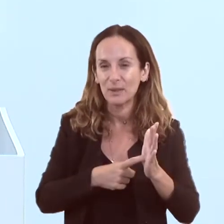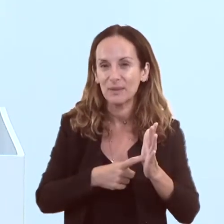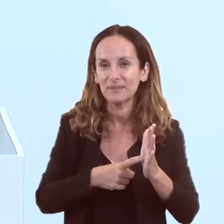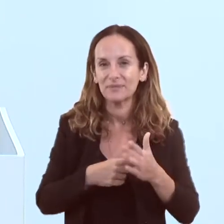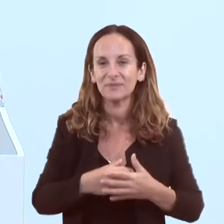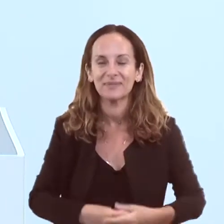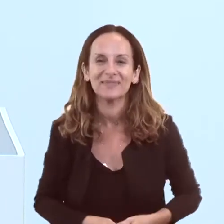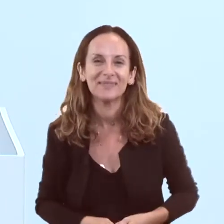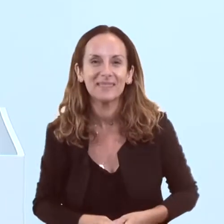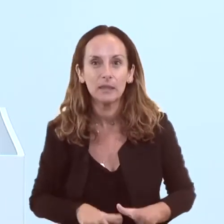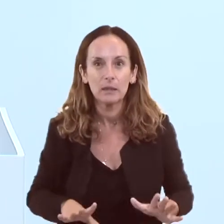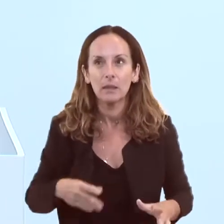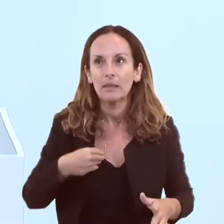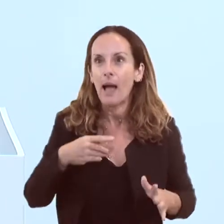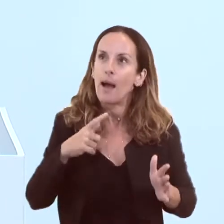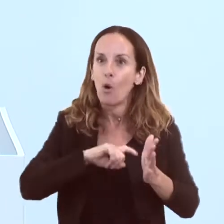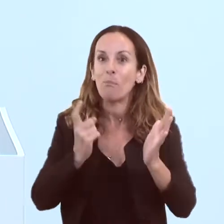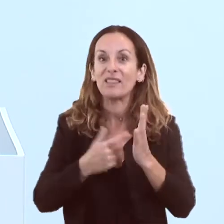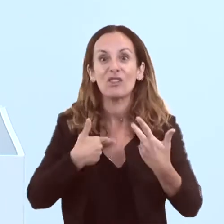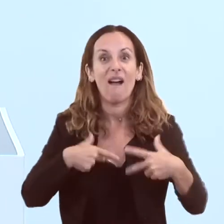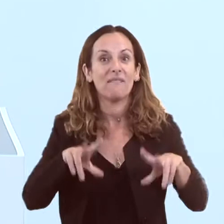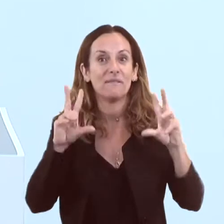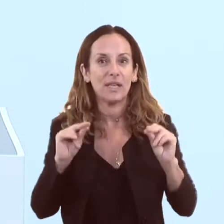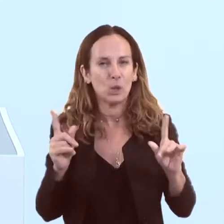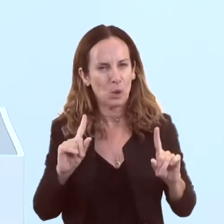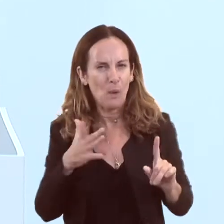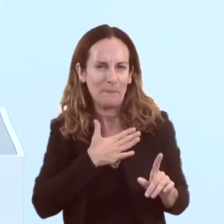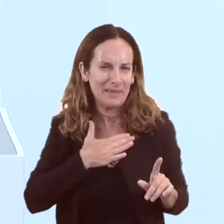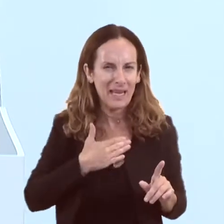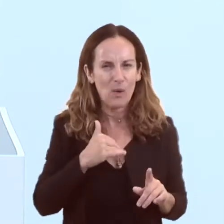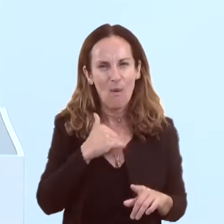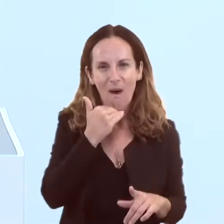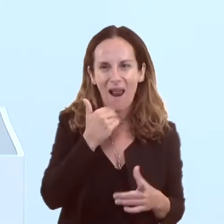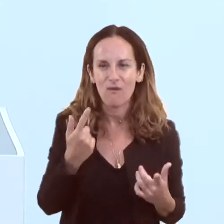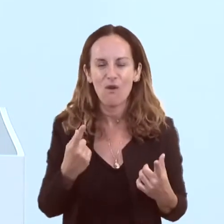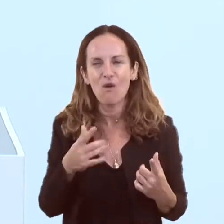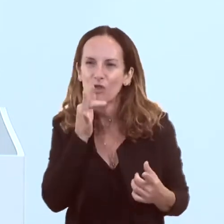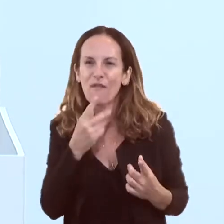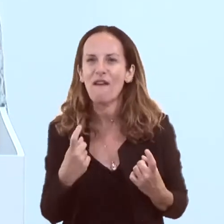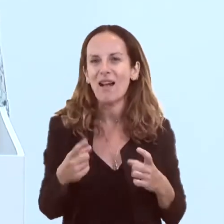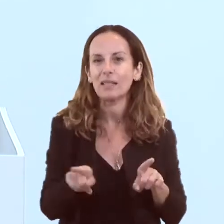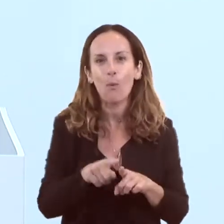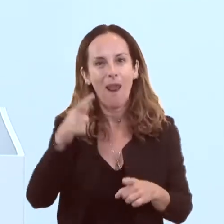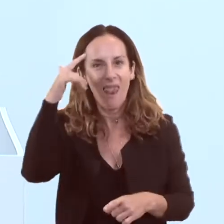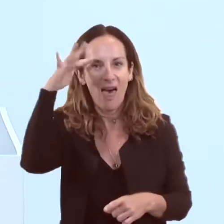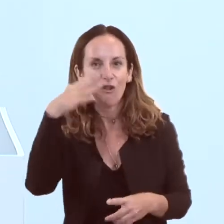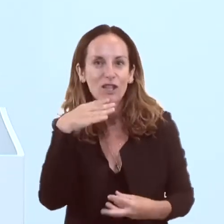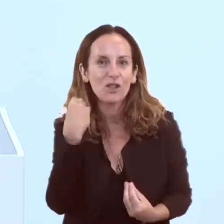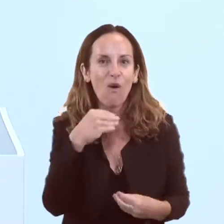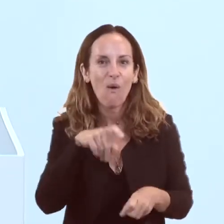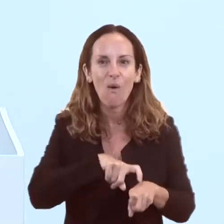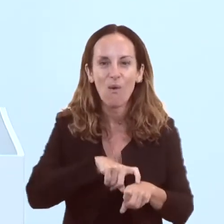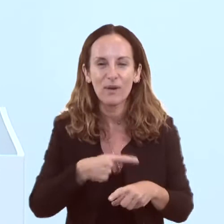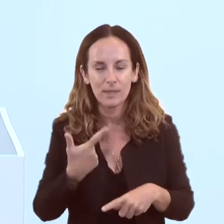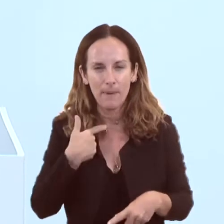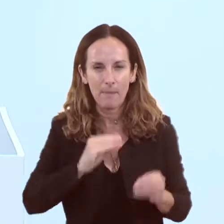lento también tampoco tengo ganas de madurar muy rápido preferiría preservar un poquito de adolescencia todavía mi edad para tener ocasión